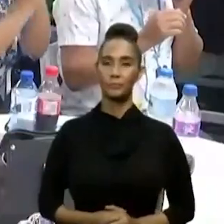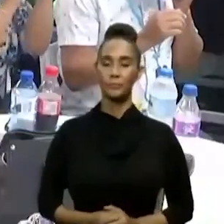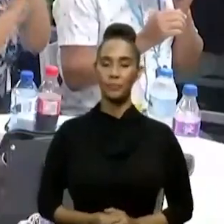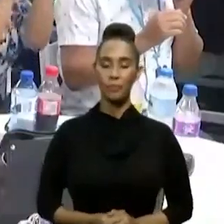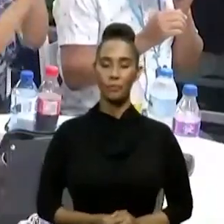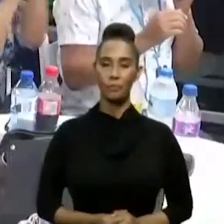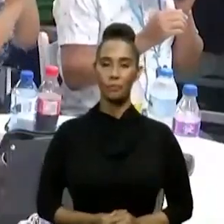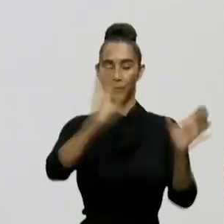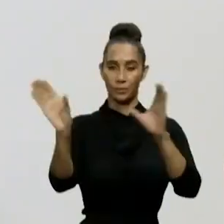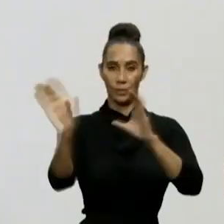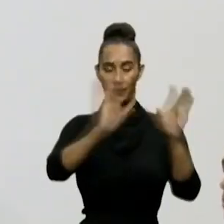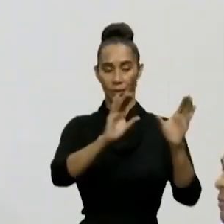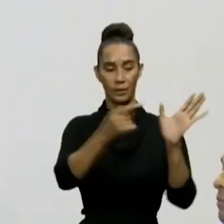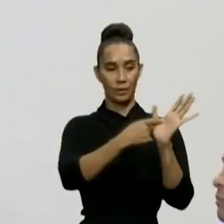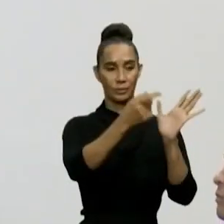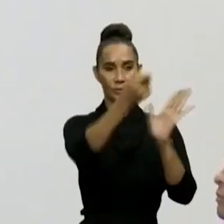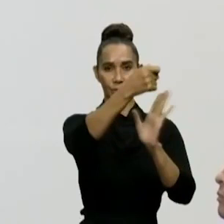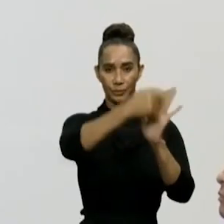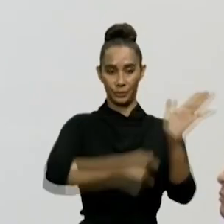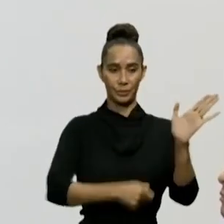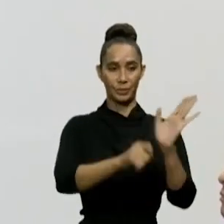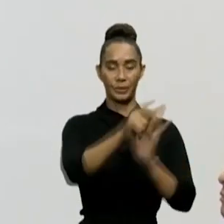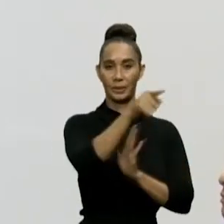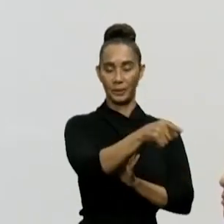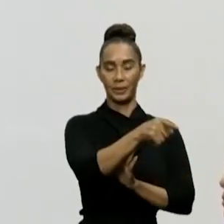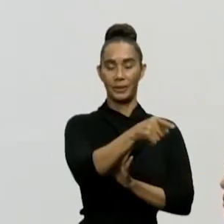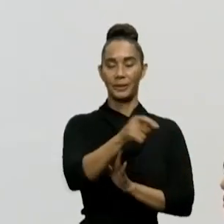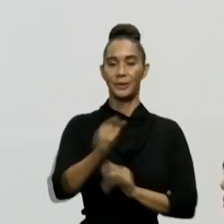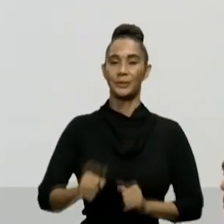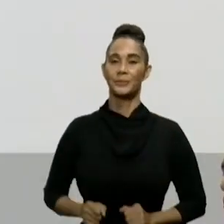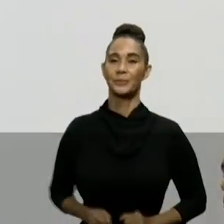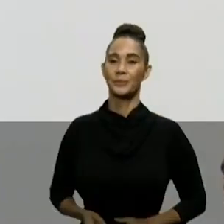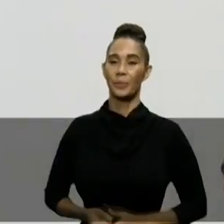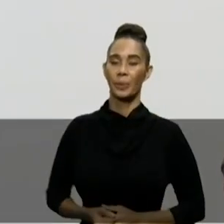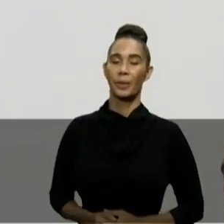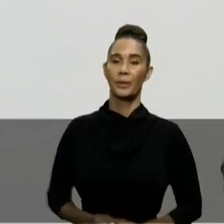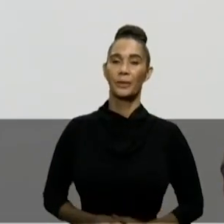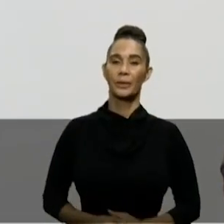sus beneficiarios. Ese es el bono navideño.